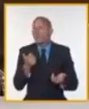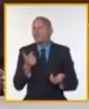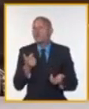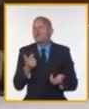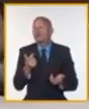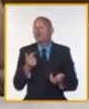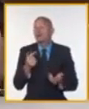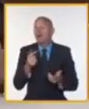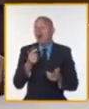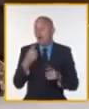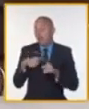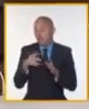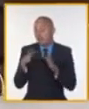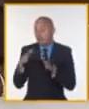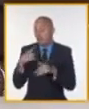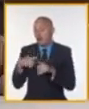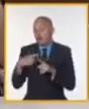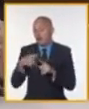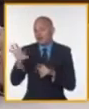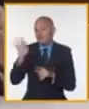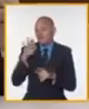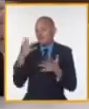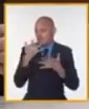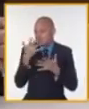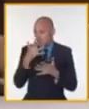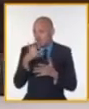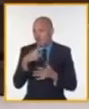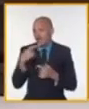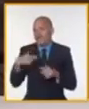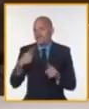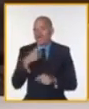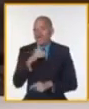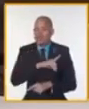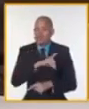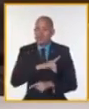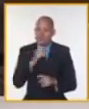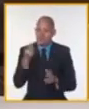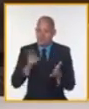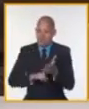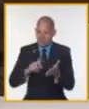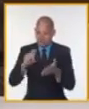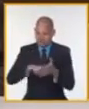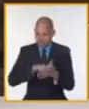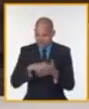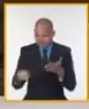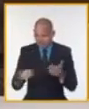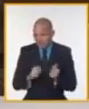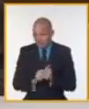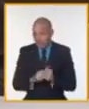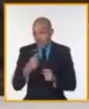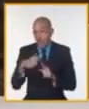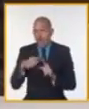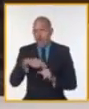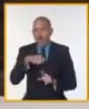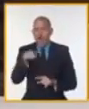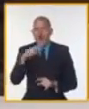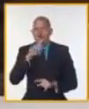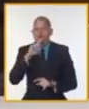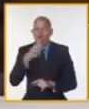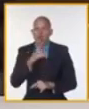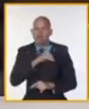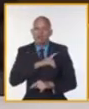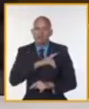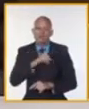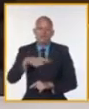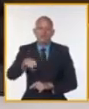Popular, cuando realizamos los sondeos relacionados con el proceso de elecciones de los diputados a la Asamblea